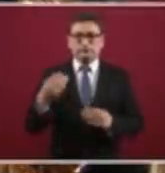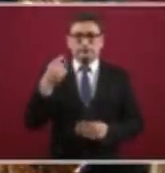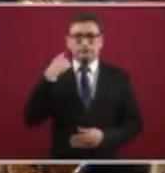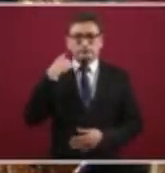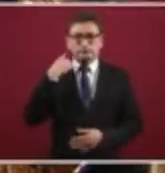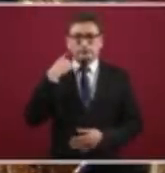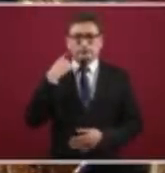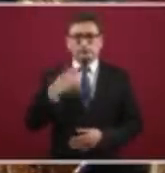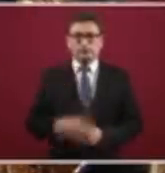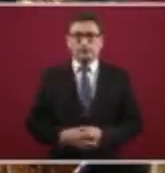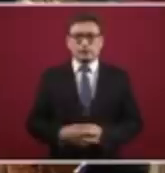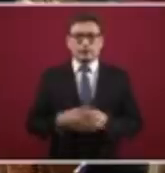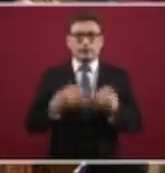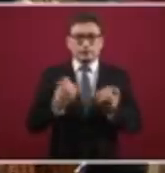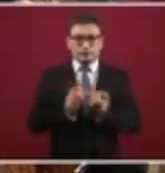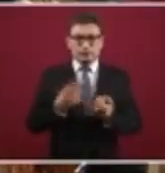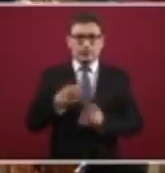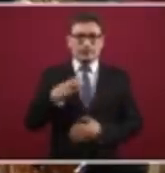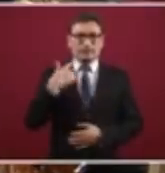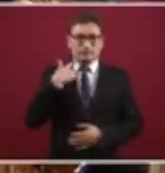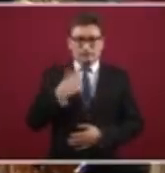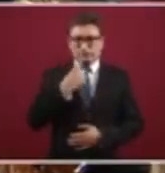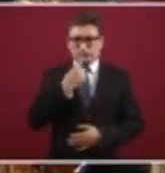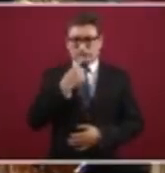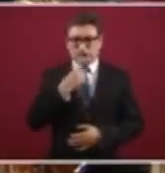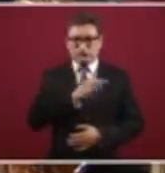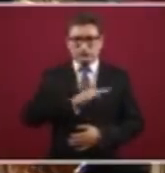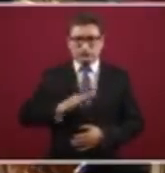entonces la publicación que forma parte de la policía municipal